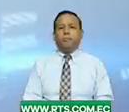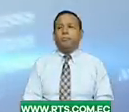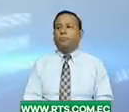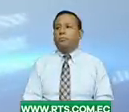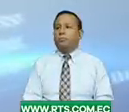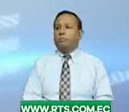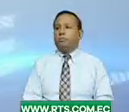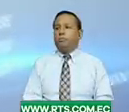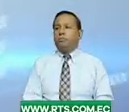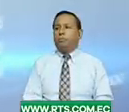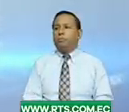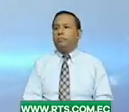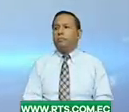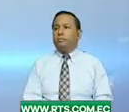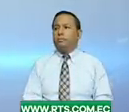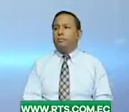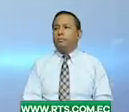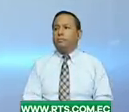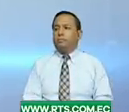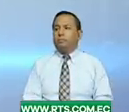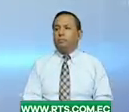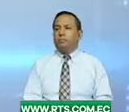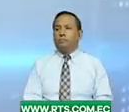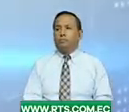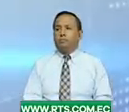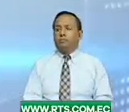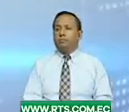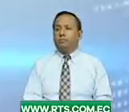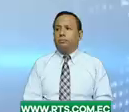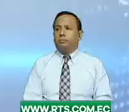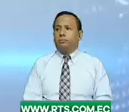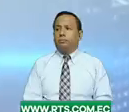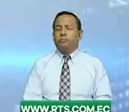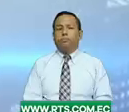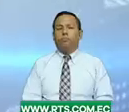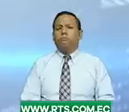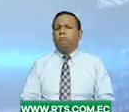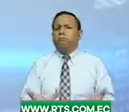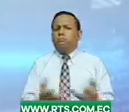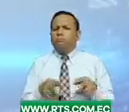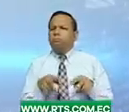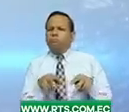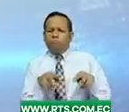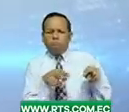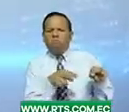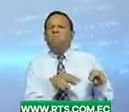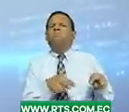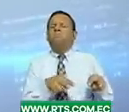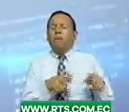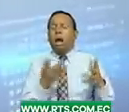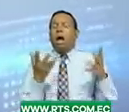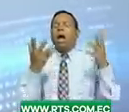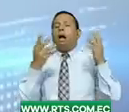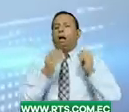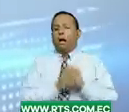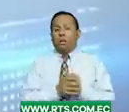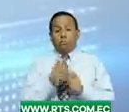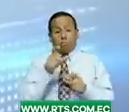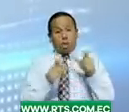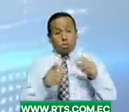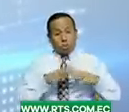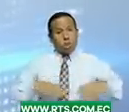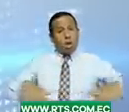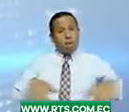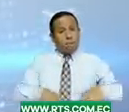Fueron los momentos de desesperación en los cuales habitantes de las calles 19 y Argentina ingresaron hasta unos tubos